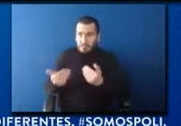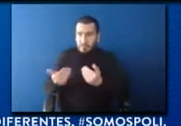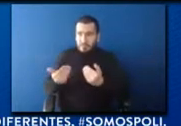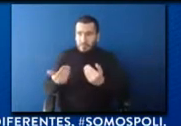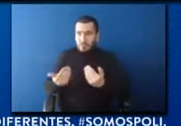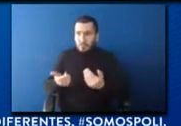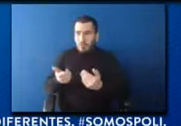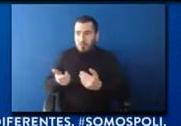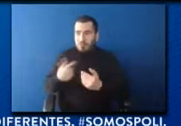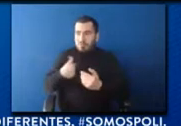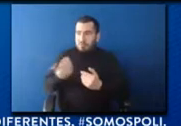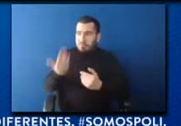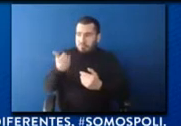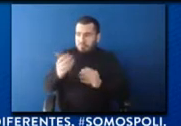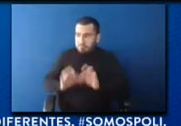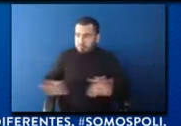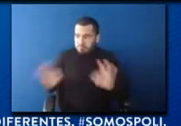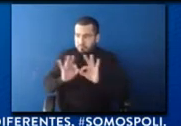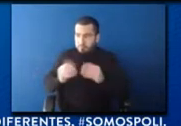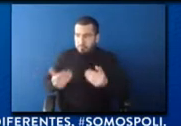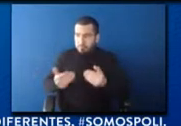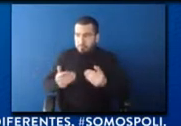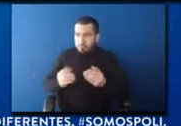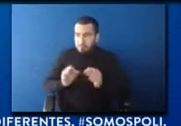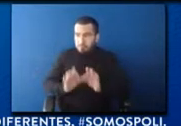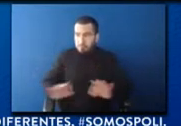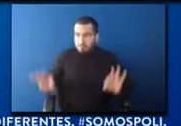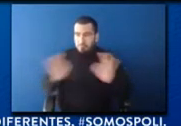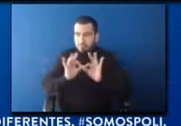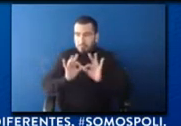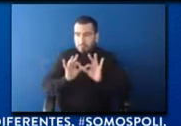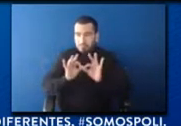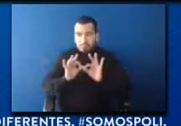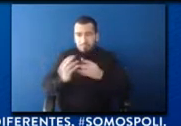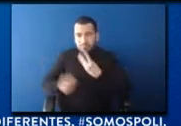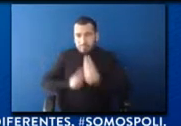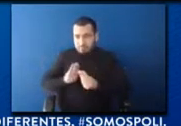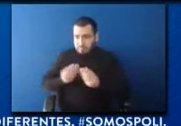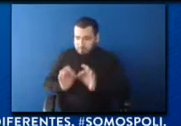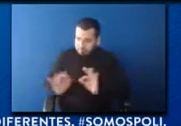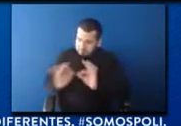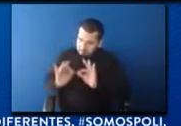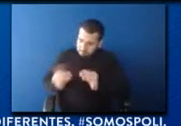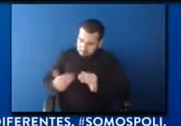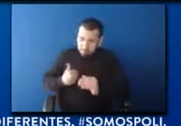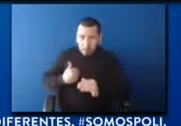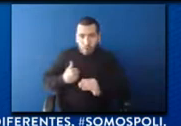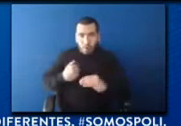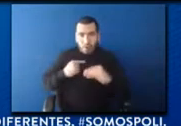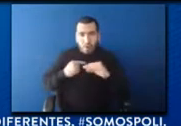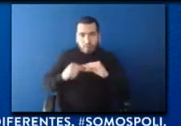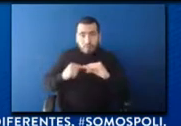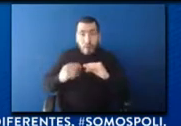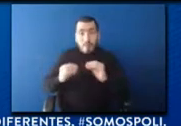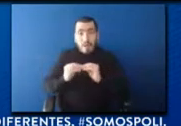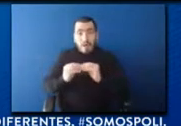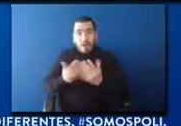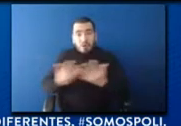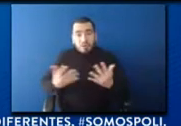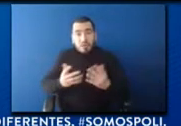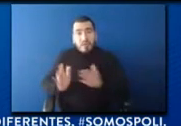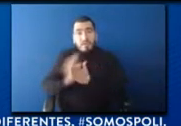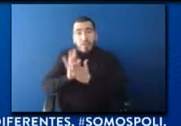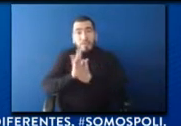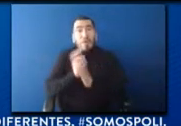muy importante. Mito, eso no existe. Hoy en día las cuentas ayudan a generar información, pero la información está centralizada. La información ya no